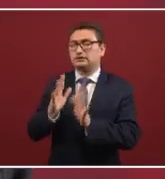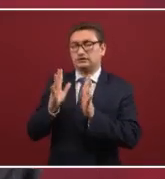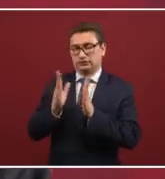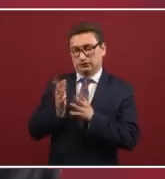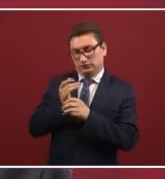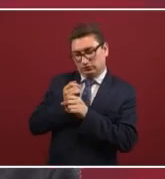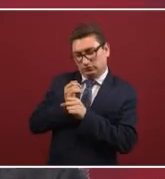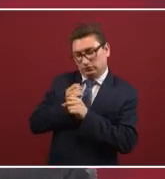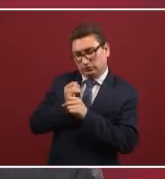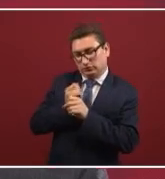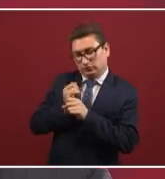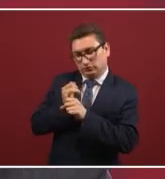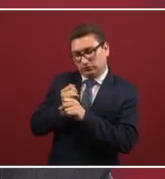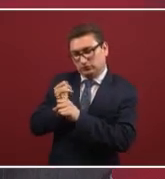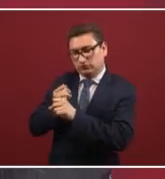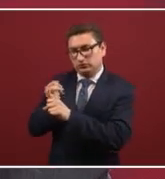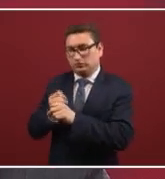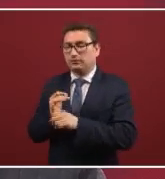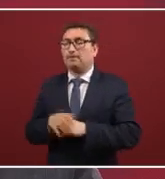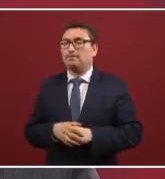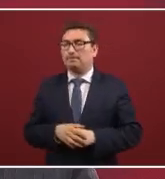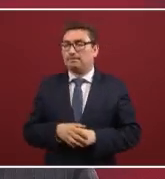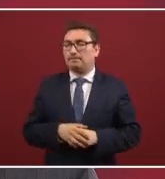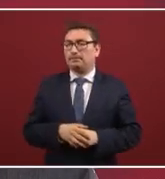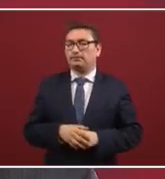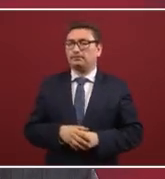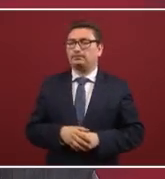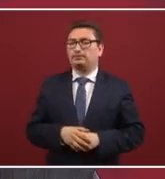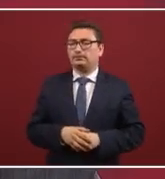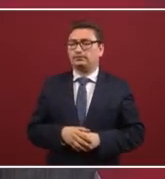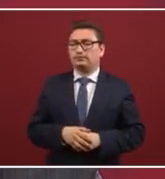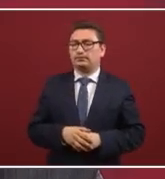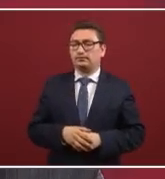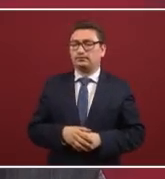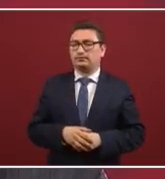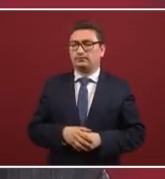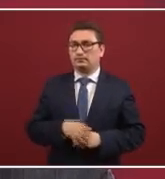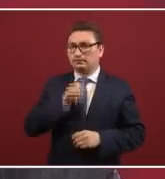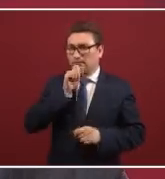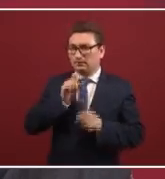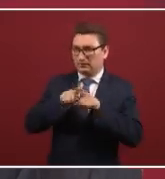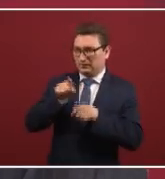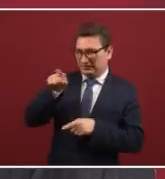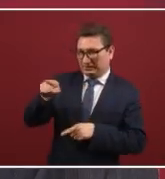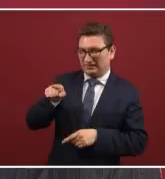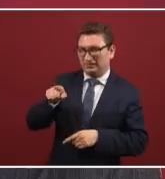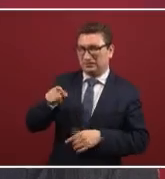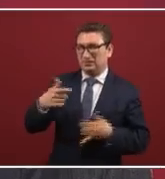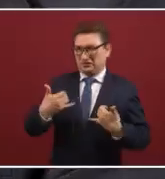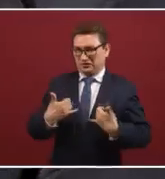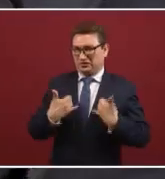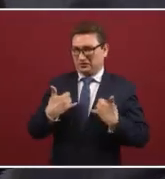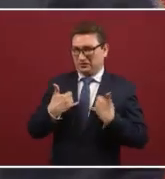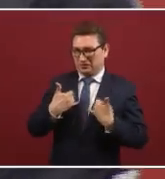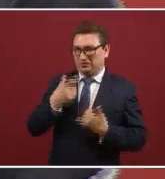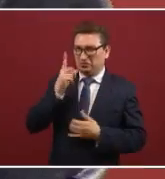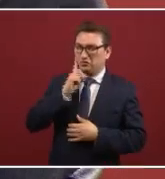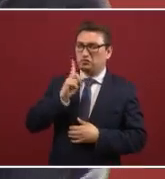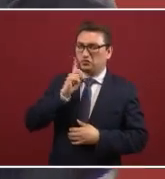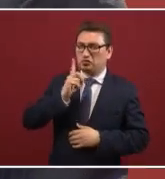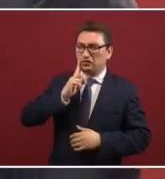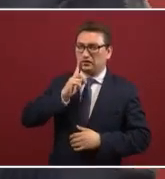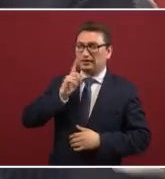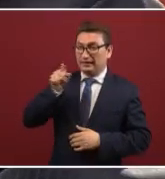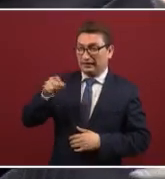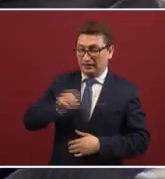haciendo investigación en el caso de la joven que perdió la vida en Veracruz. Eso